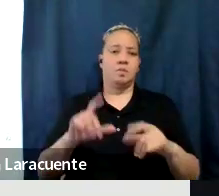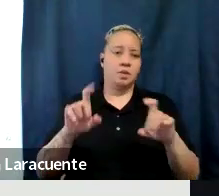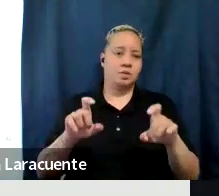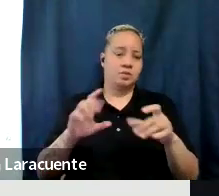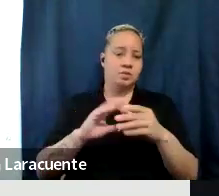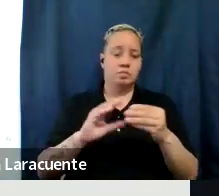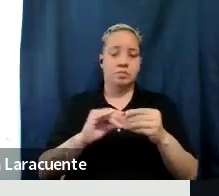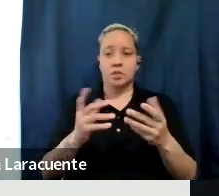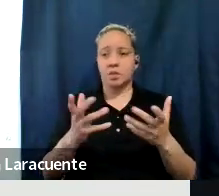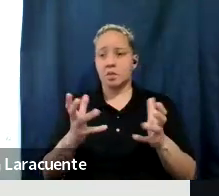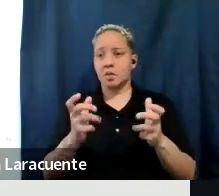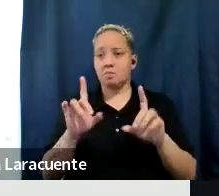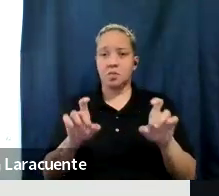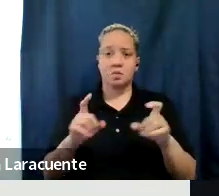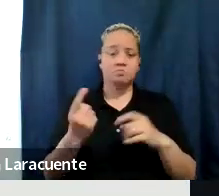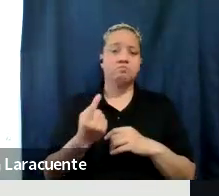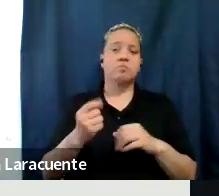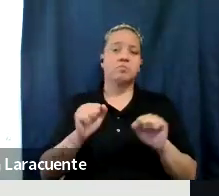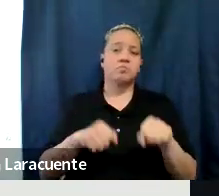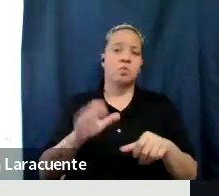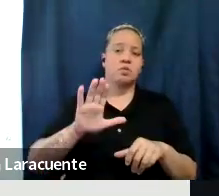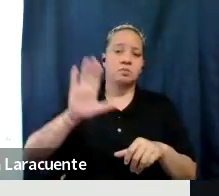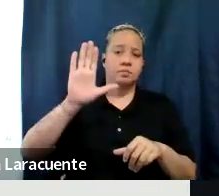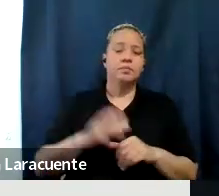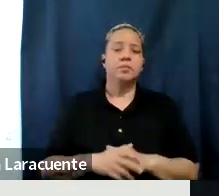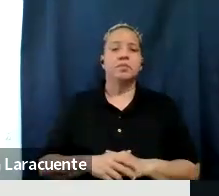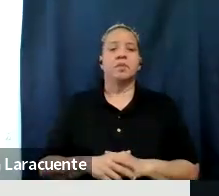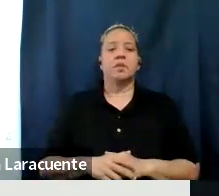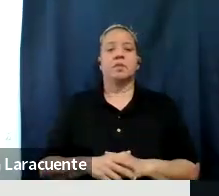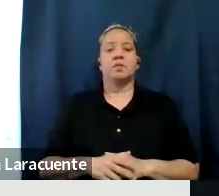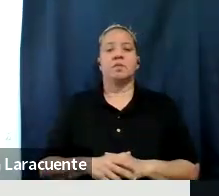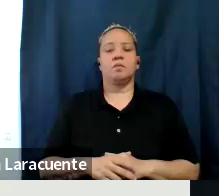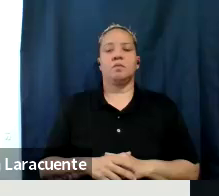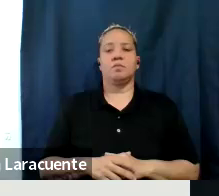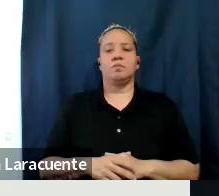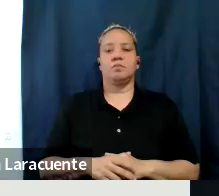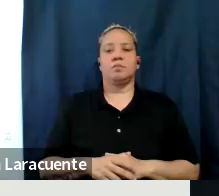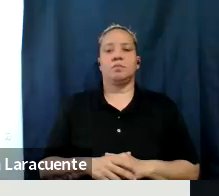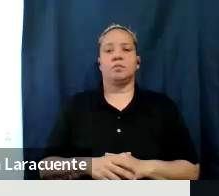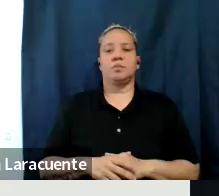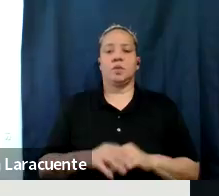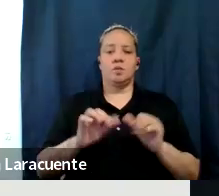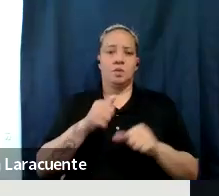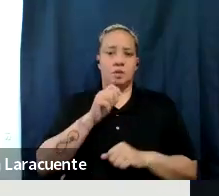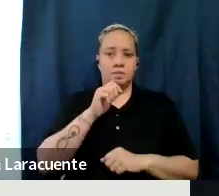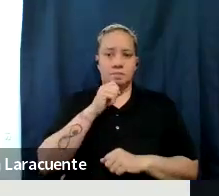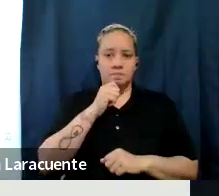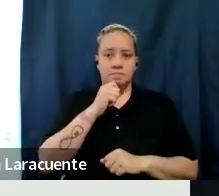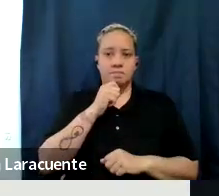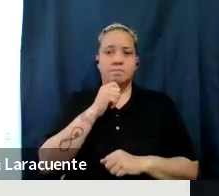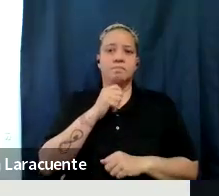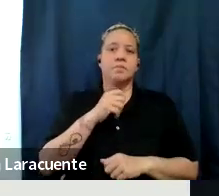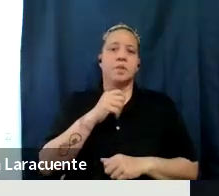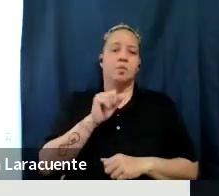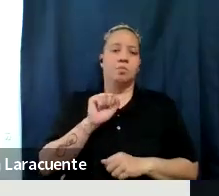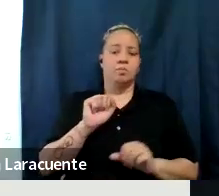desea comentar o preguntar algo, puede levantar la mano para que así pueda prender su micrófono. Así